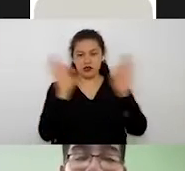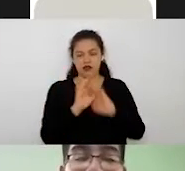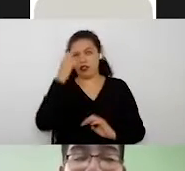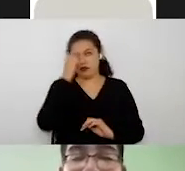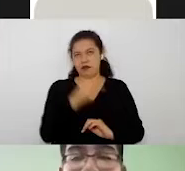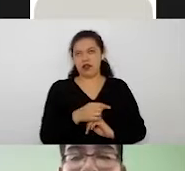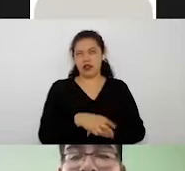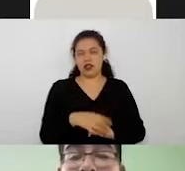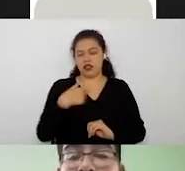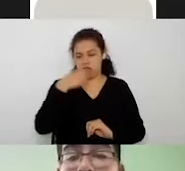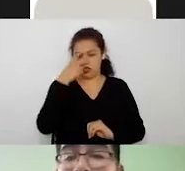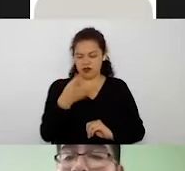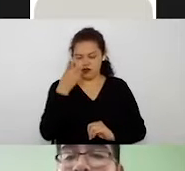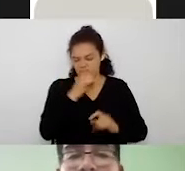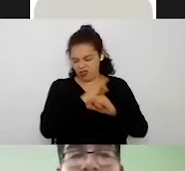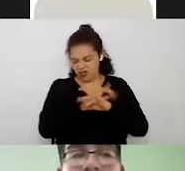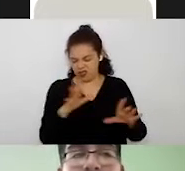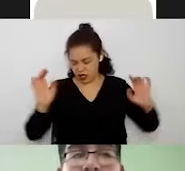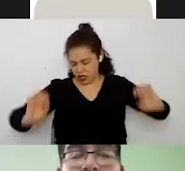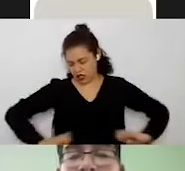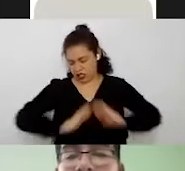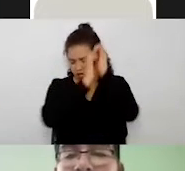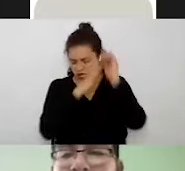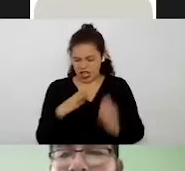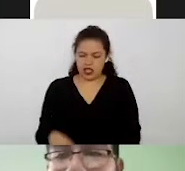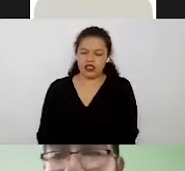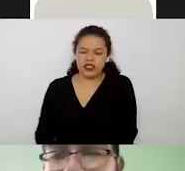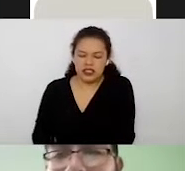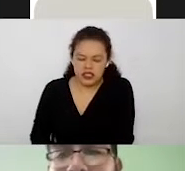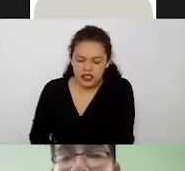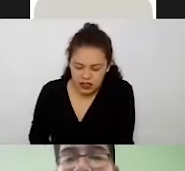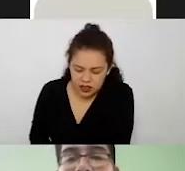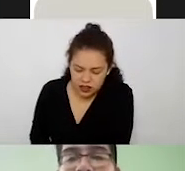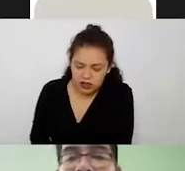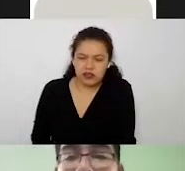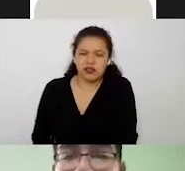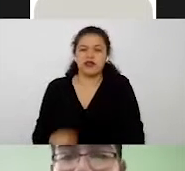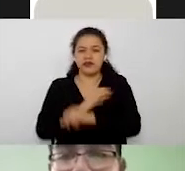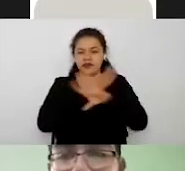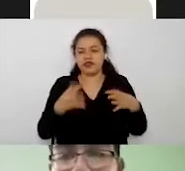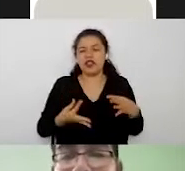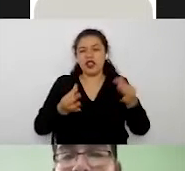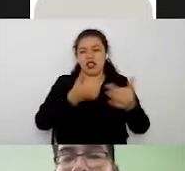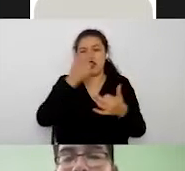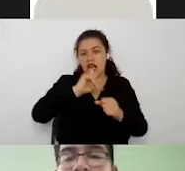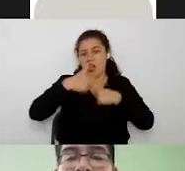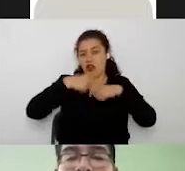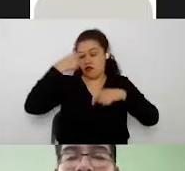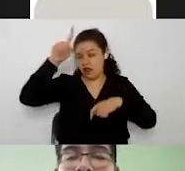en que la información en caso de una emergencia es bien delicada de tratar, no es cualquier cosa. No